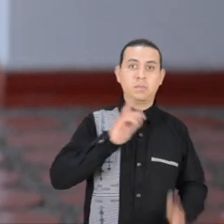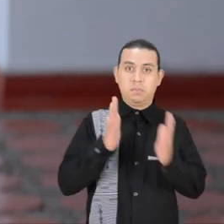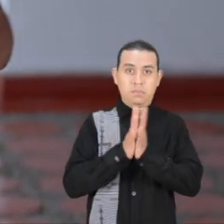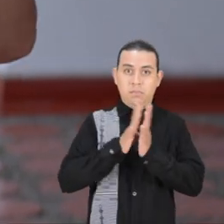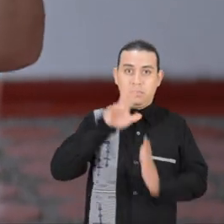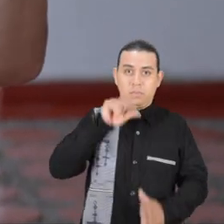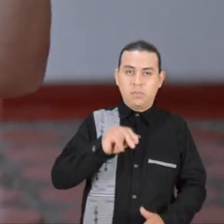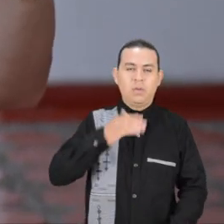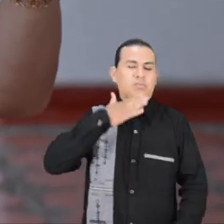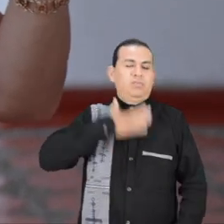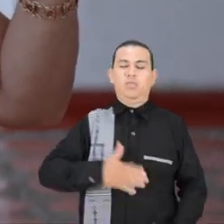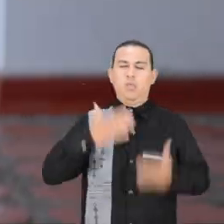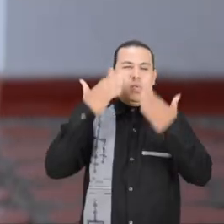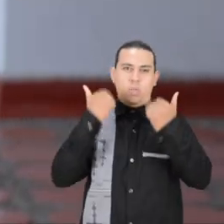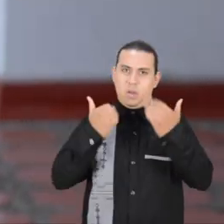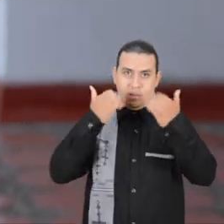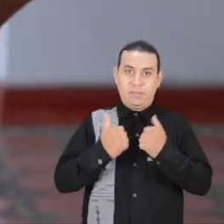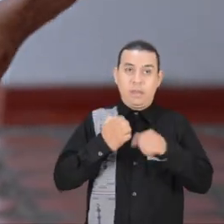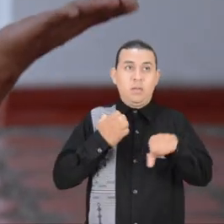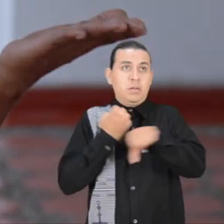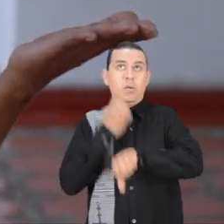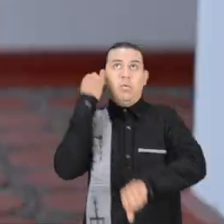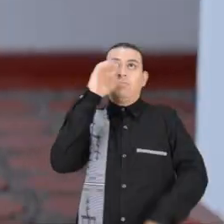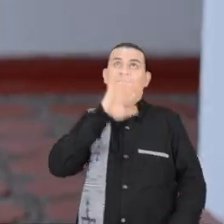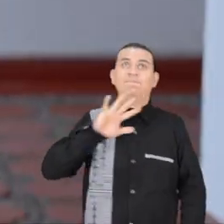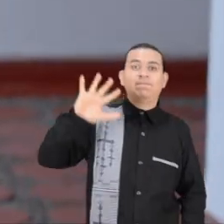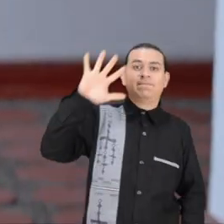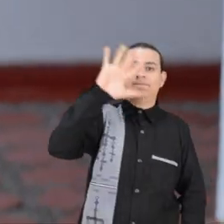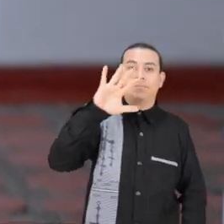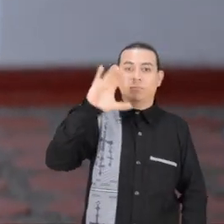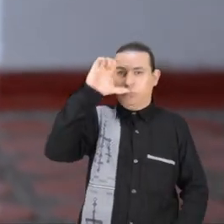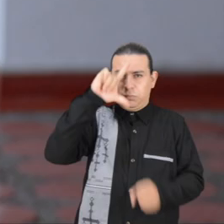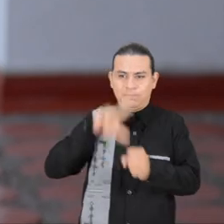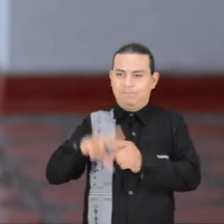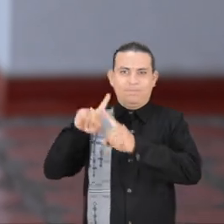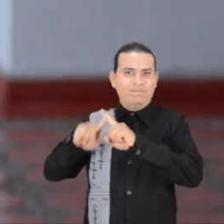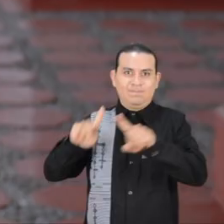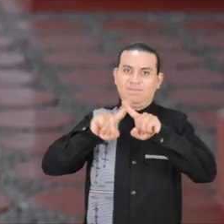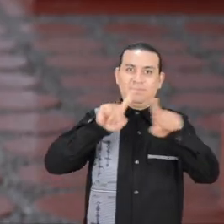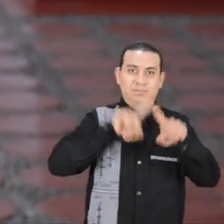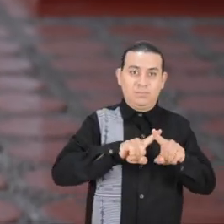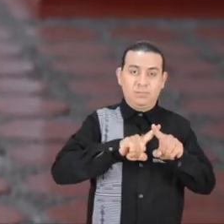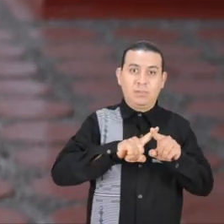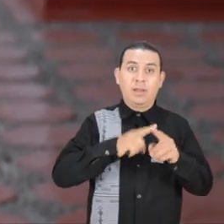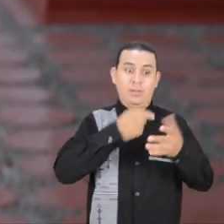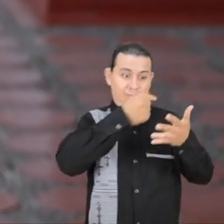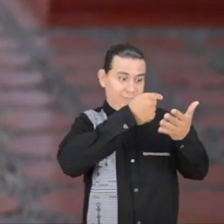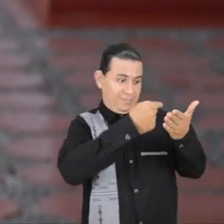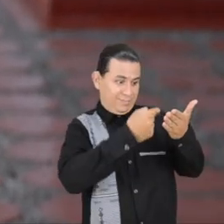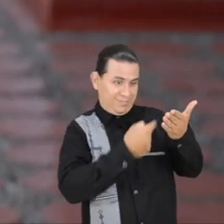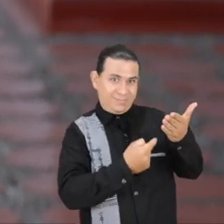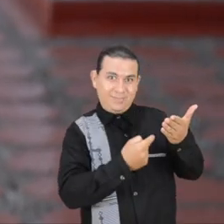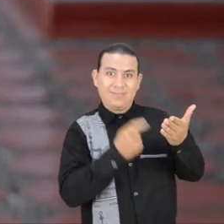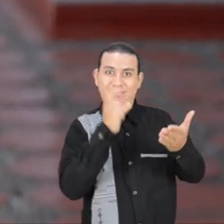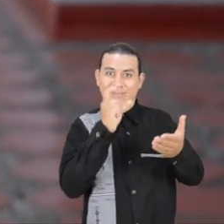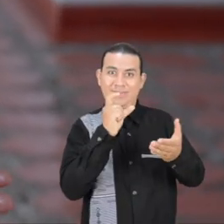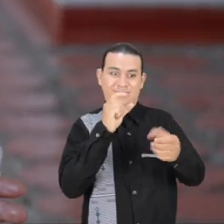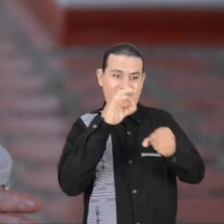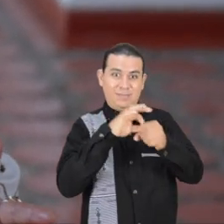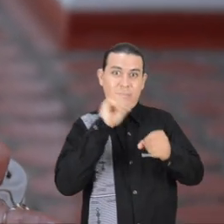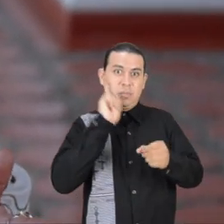ta coña ta ni cucao. Cuon un diva. Cuonyo, cuon de cao, de keo. Cuagaviña, cuna ñuyo.